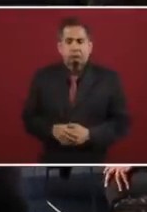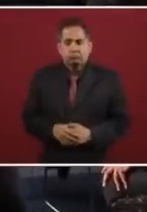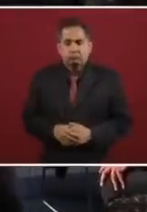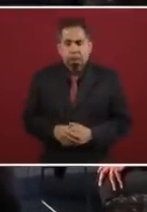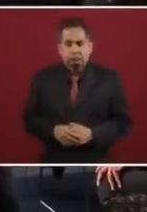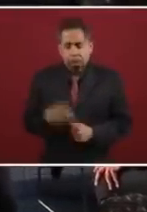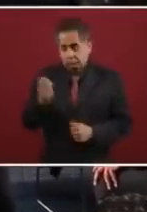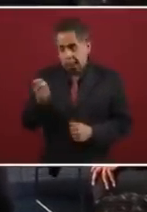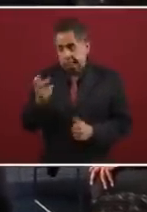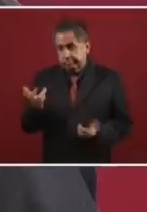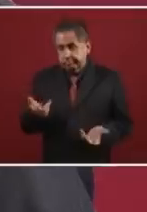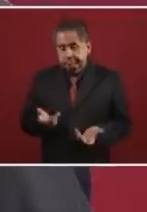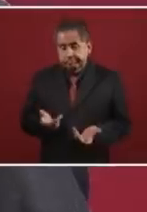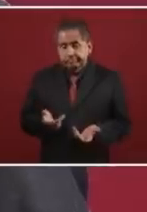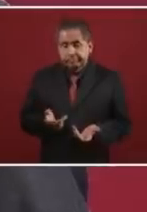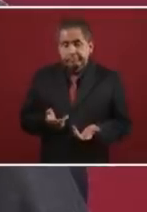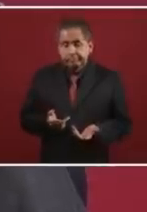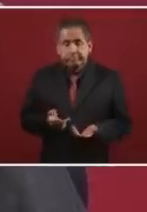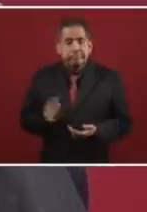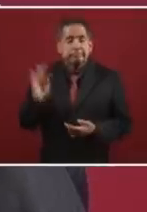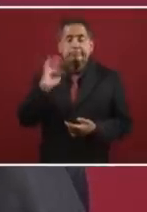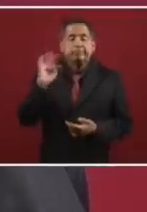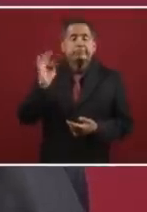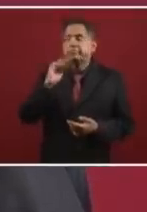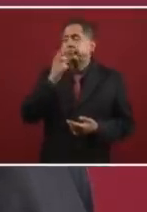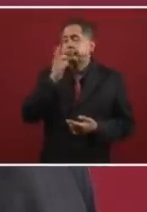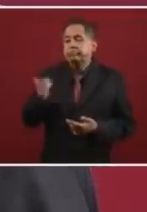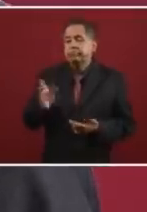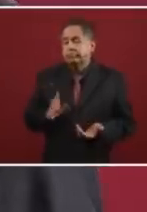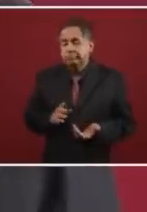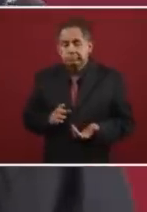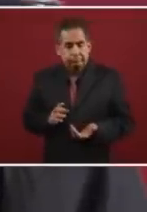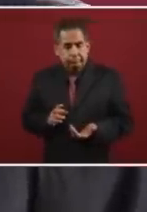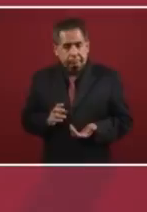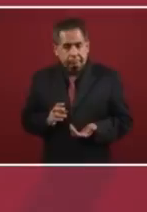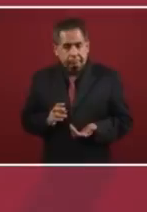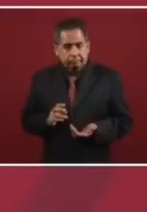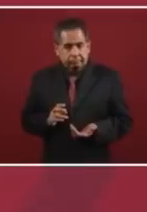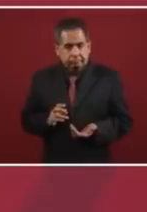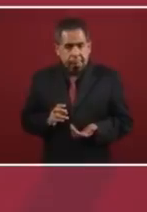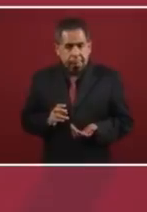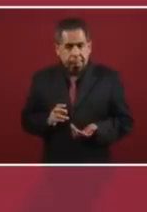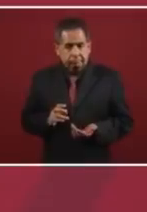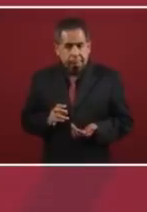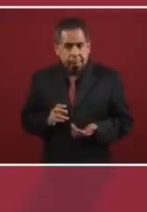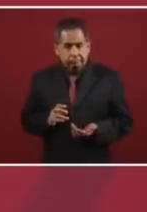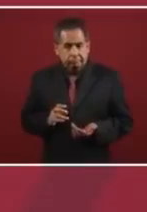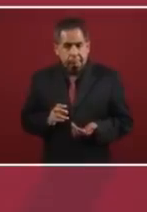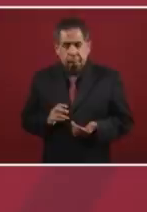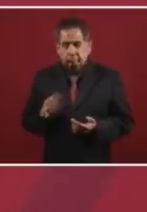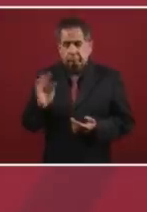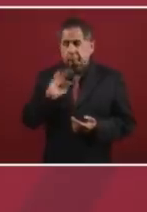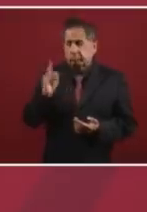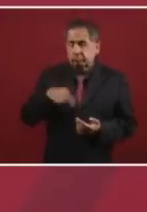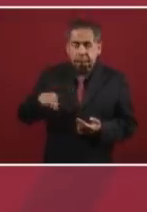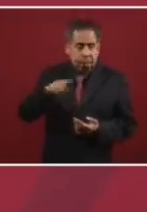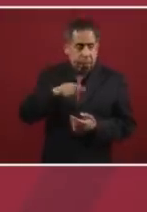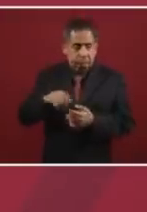porque si no imagínense qué los afectados